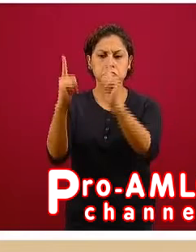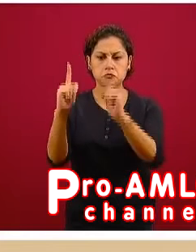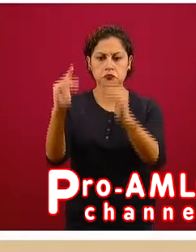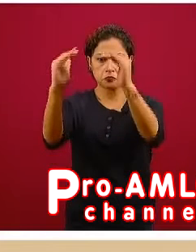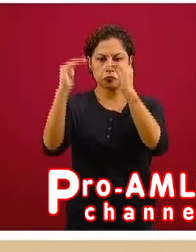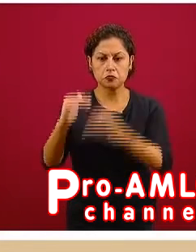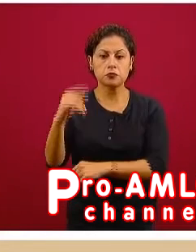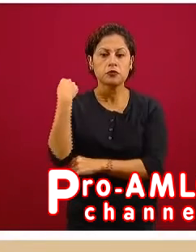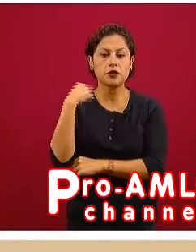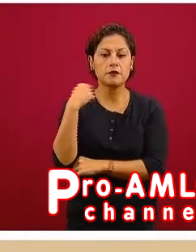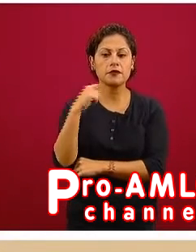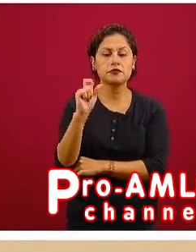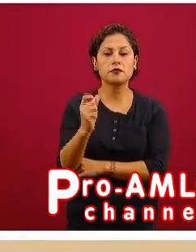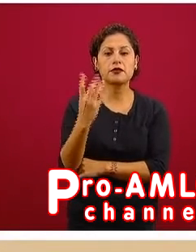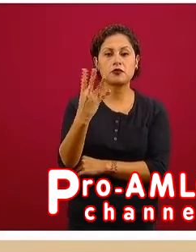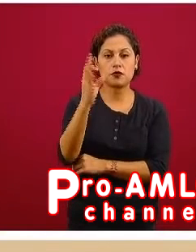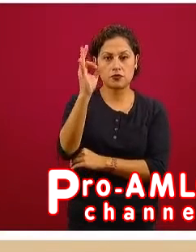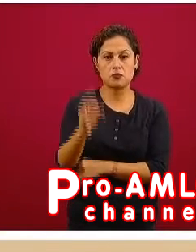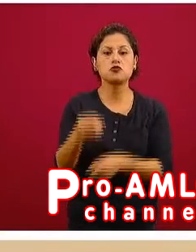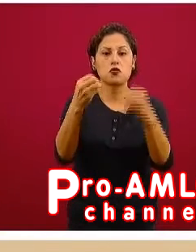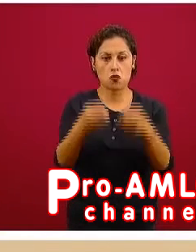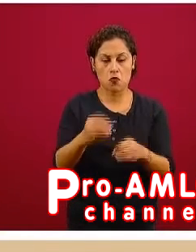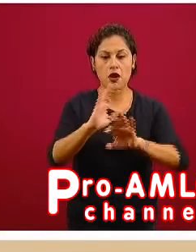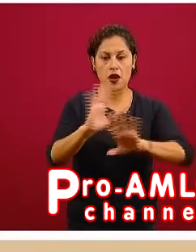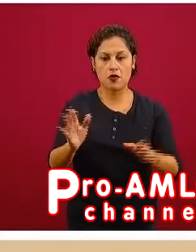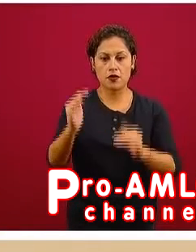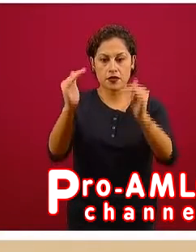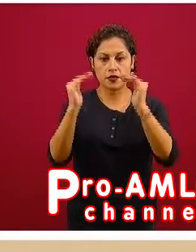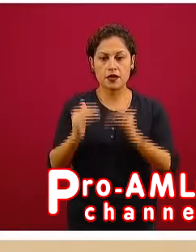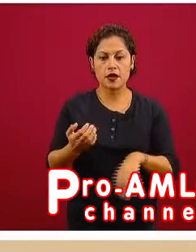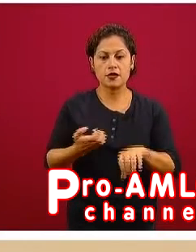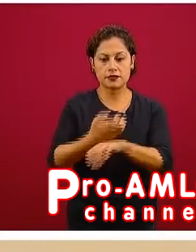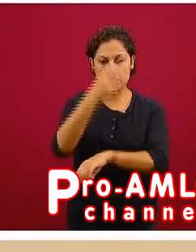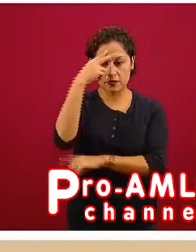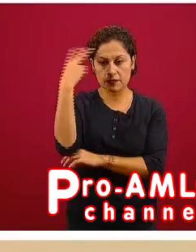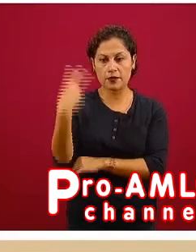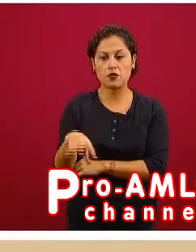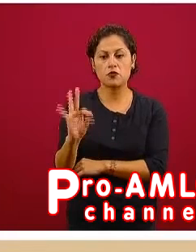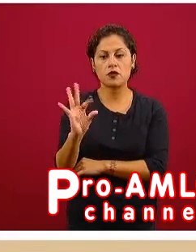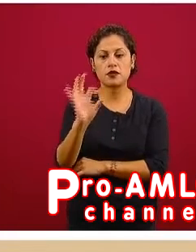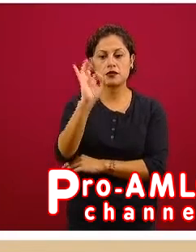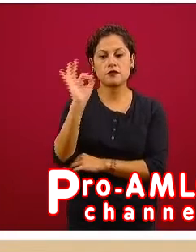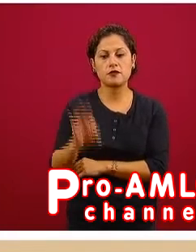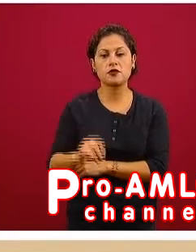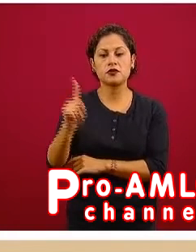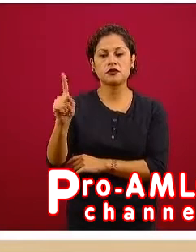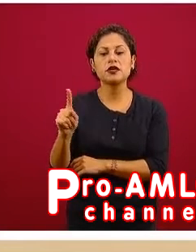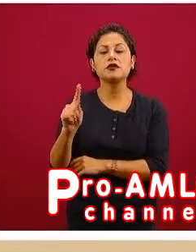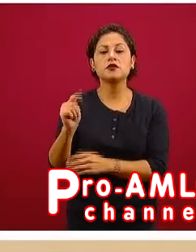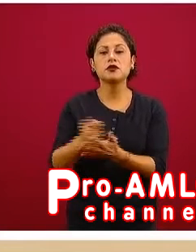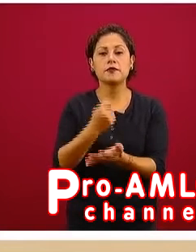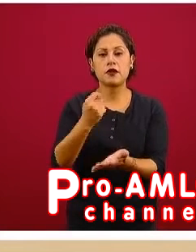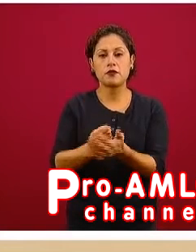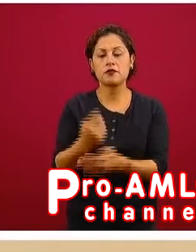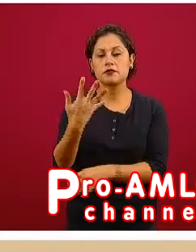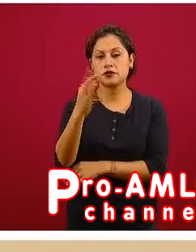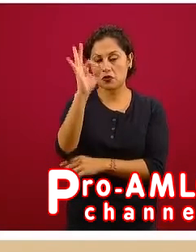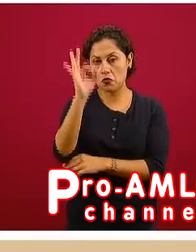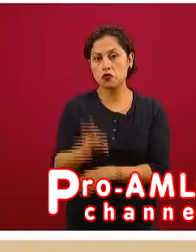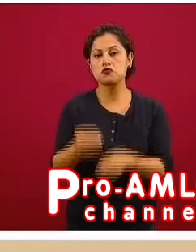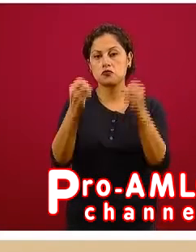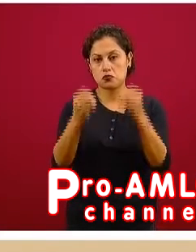24% de ocupación, aquí está el Estado de México con 40% de ocupación, aquí está Tamaulipas con tan solo 5% de